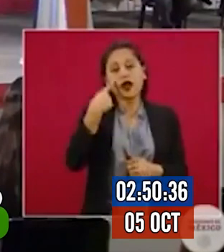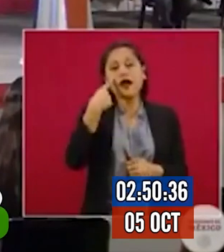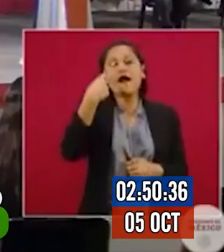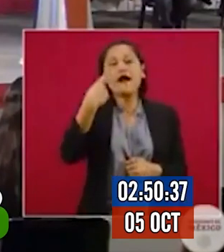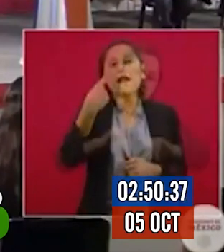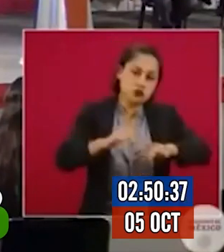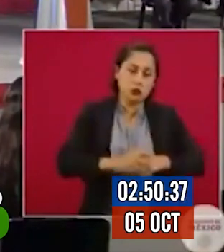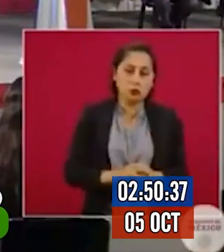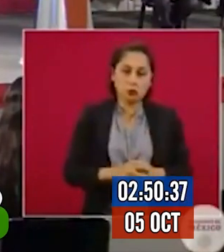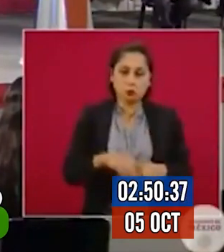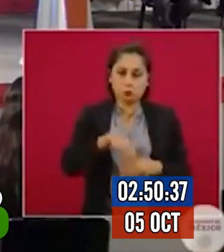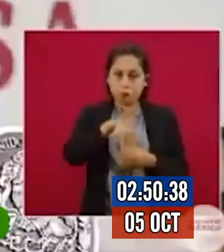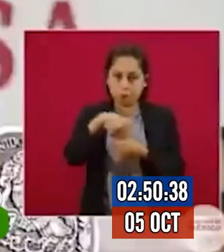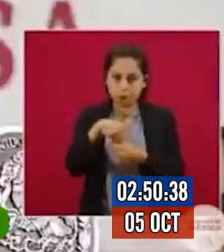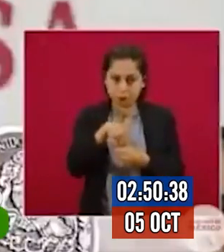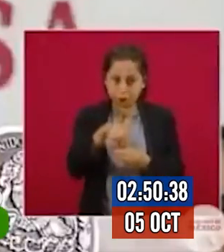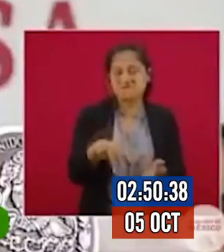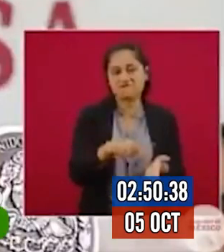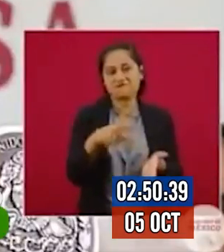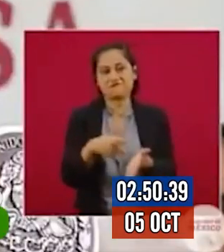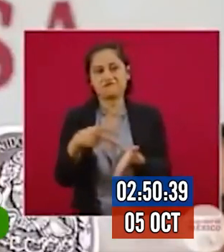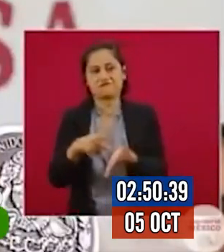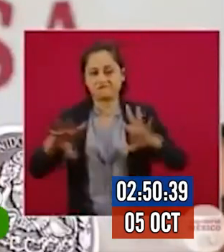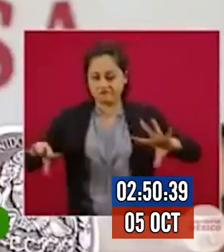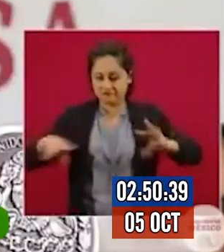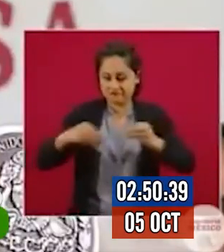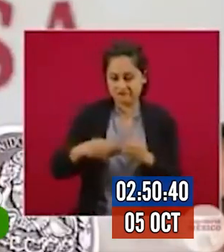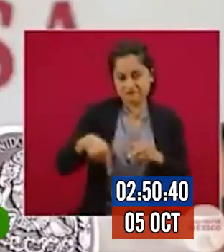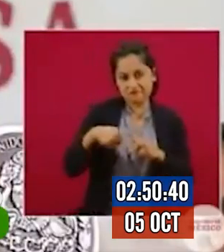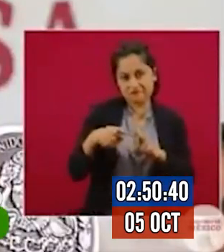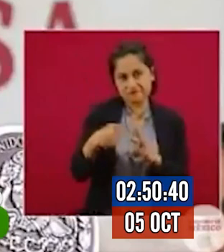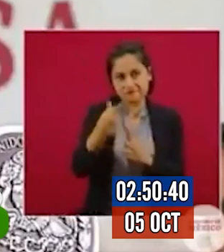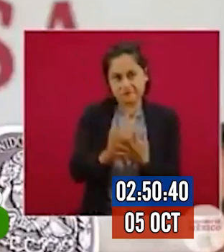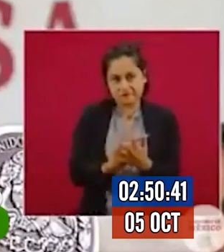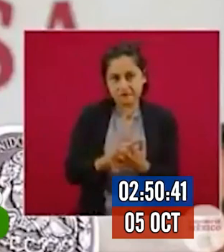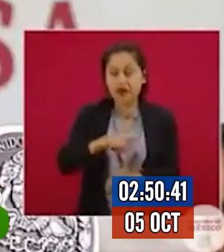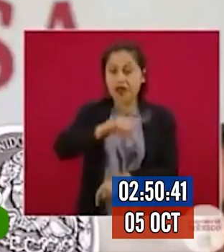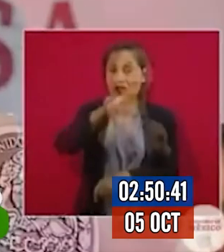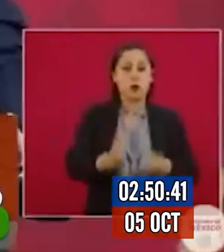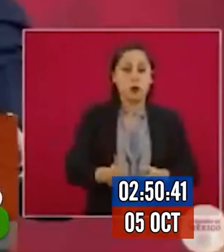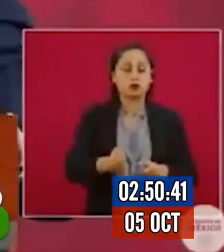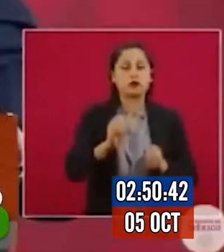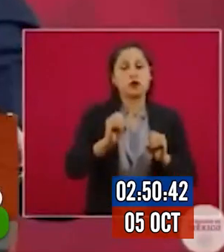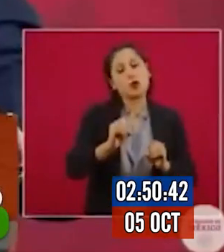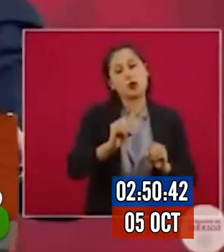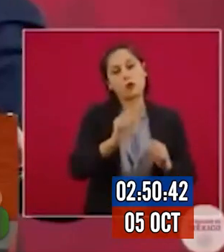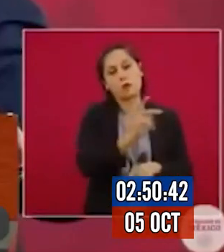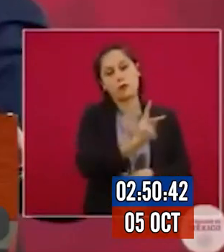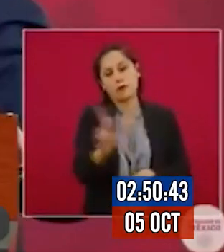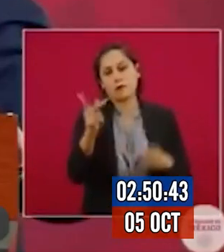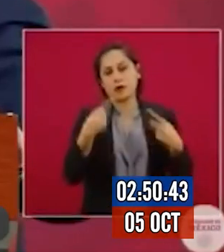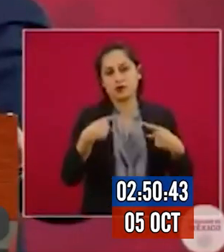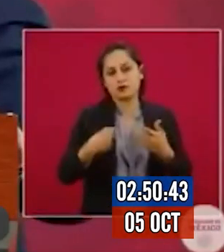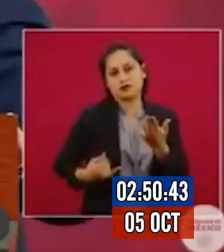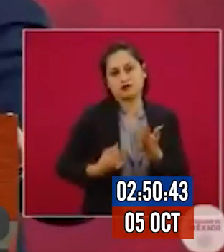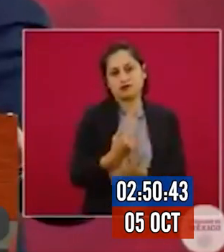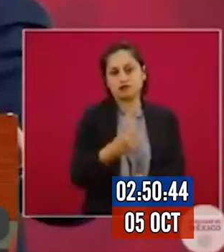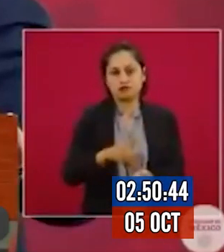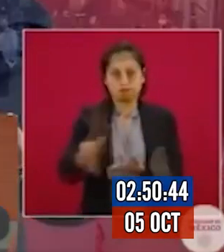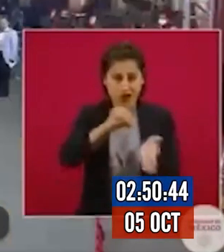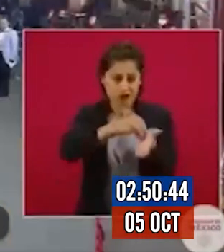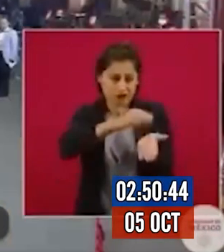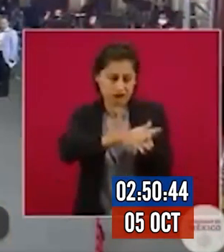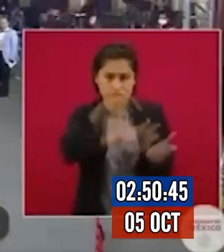varias veces y además pero es un quedarse hasta el 22 que va a ser el referéndum y es cosa que siguen